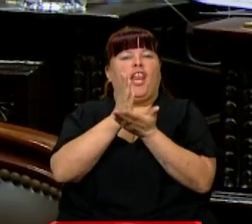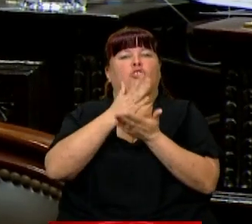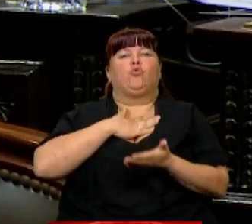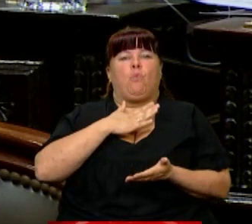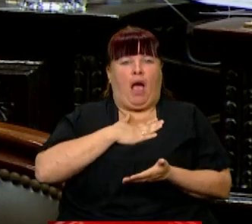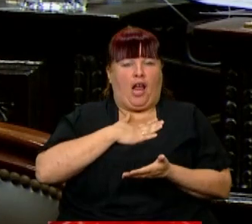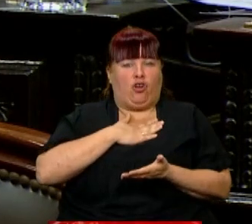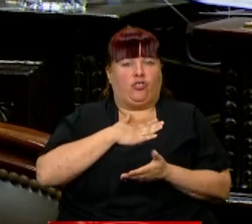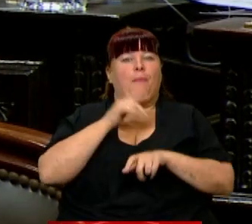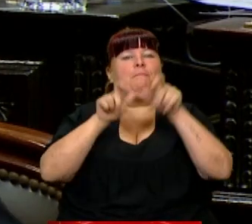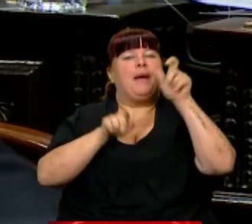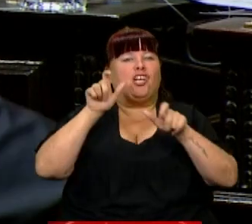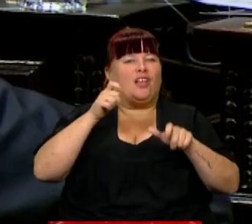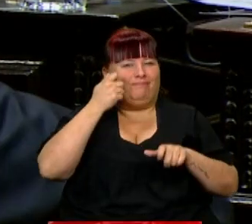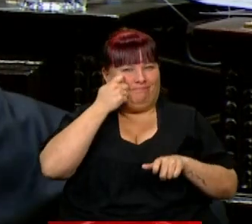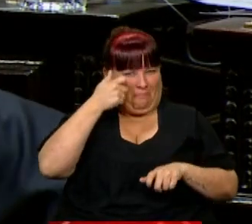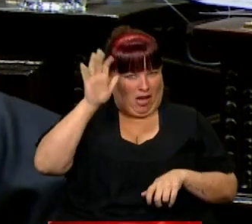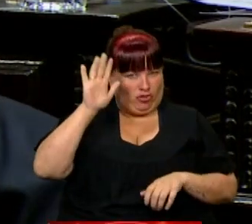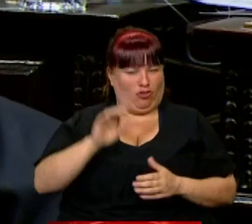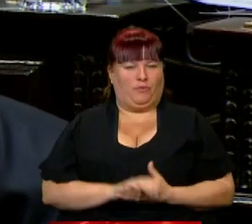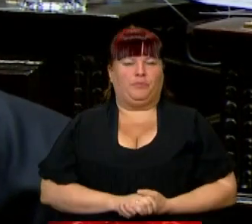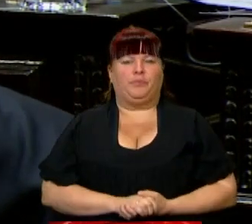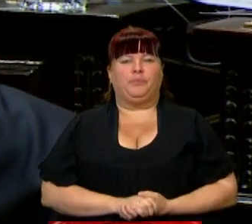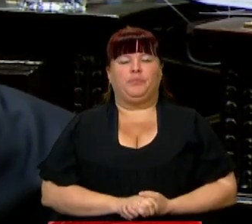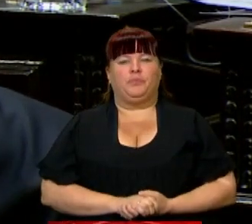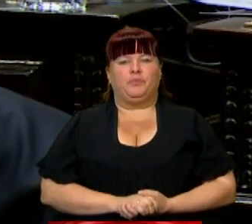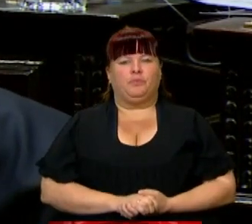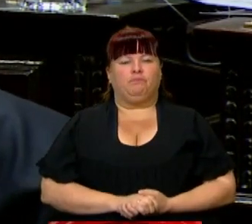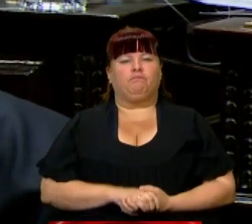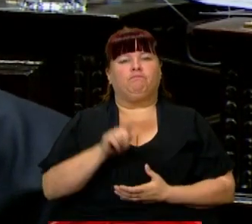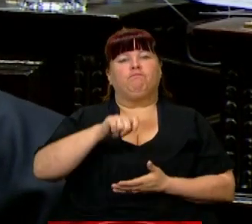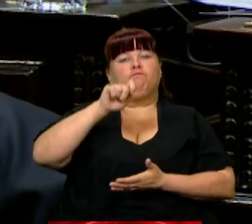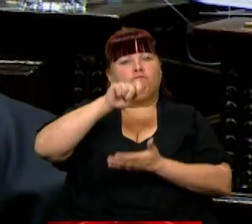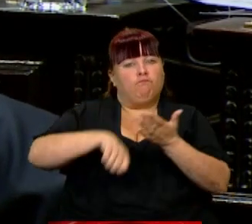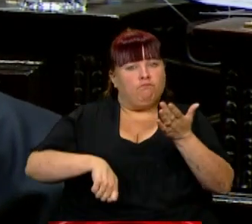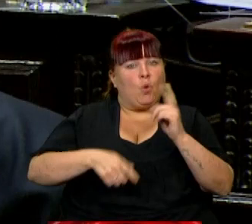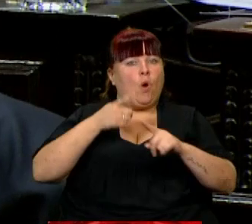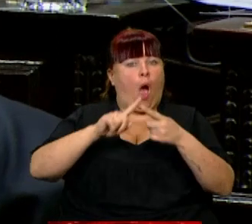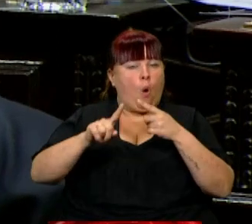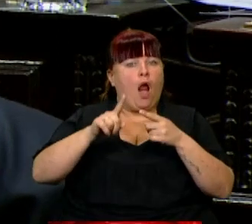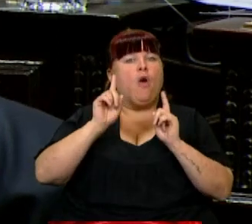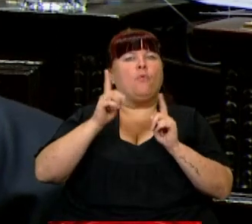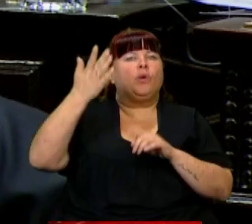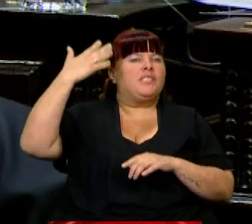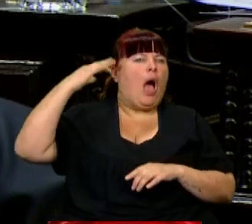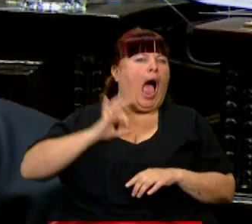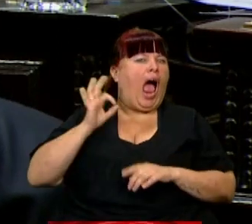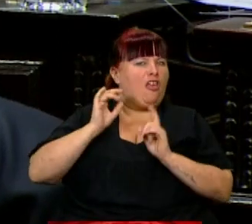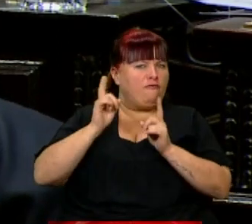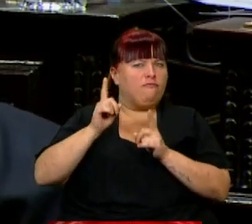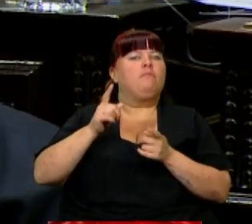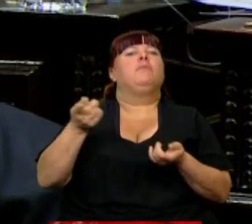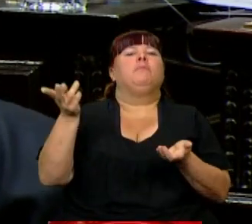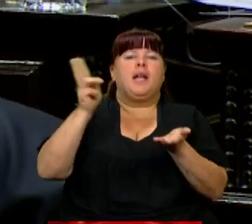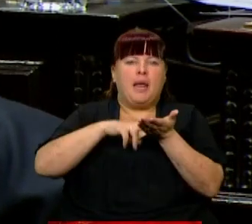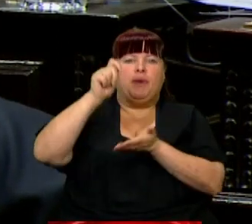Derechos Humanos de las Personas Mayores. Una convención que está vigente desde hace varios años, que